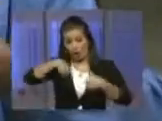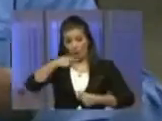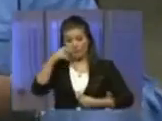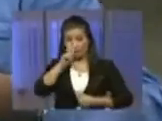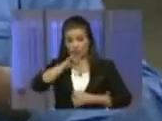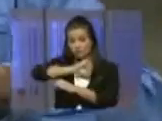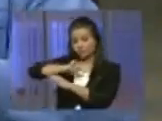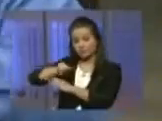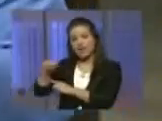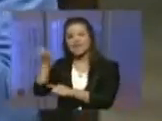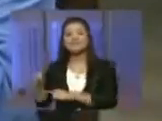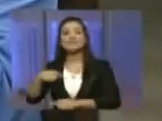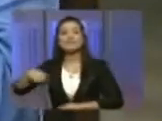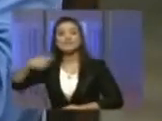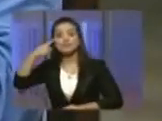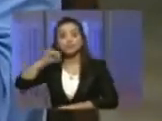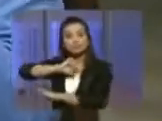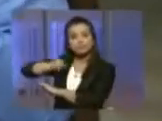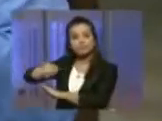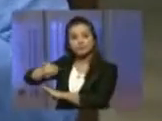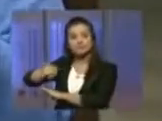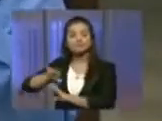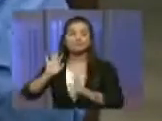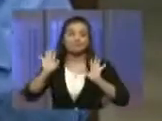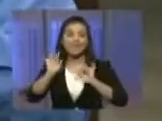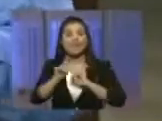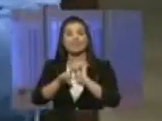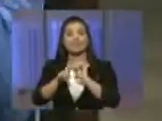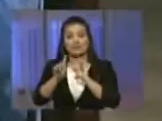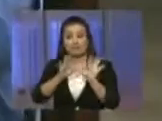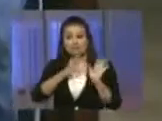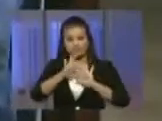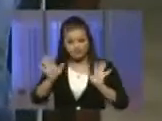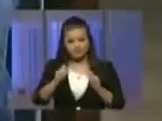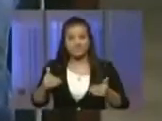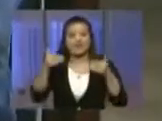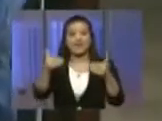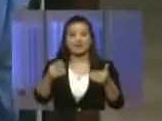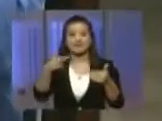uno de los chinos y luego por un punto por un